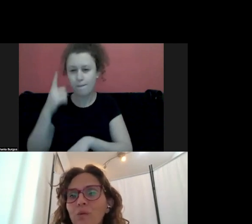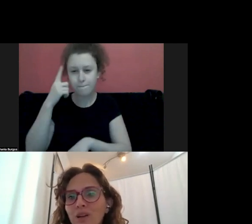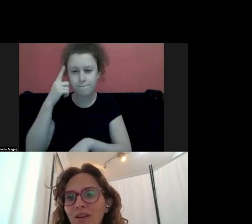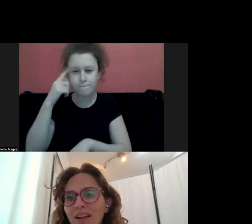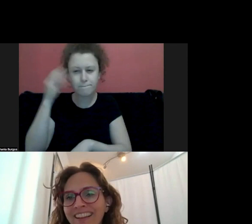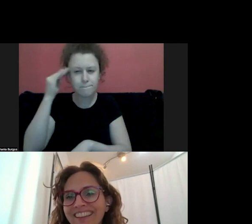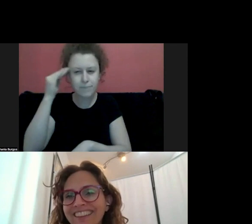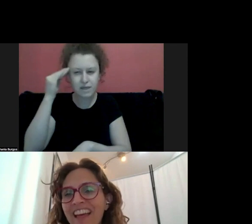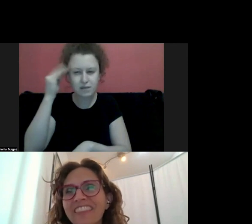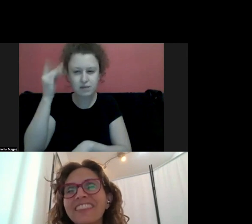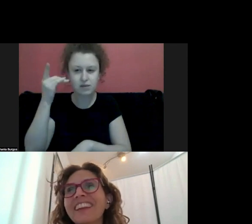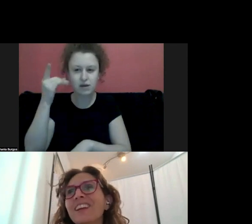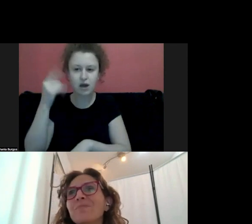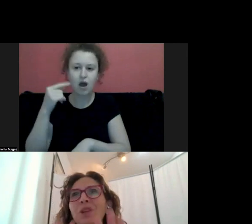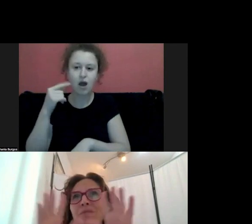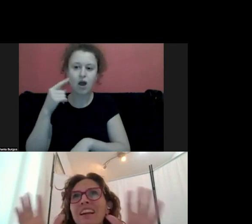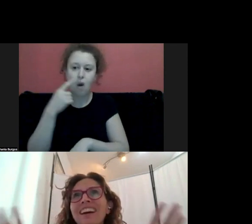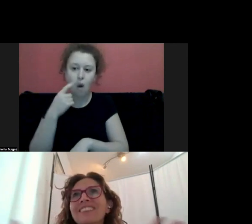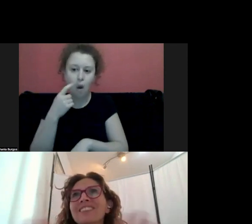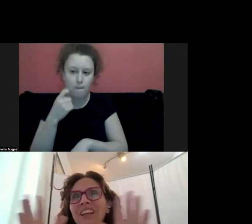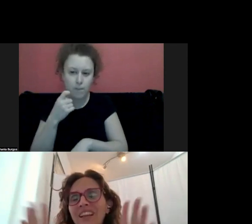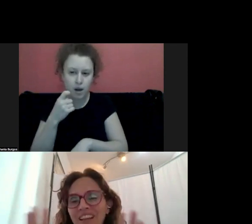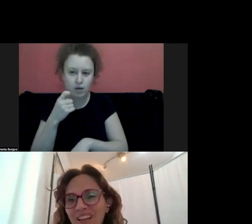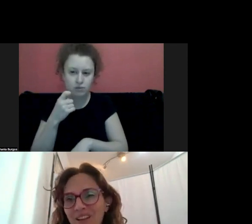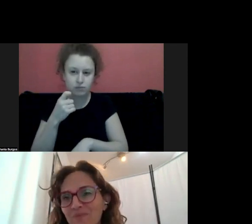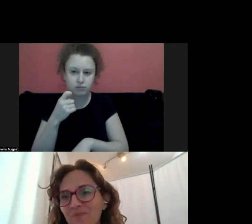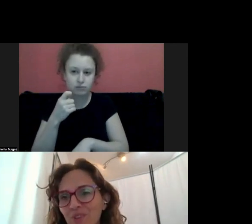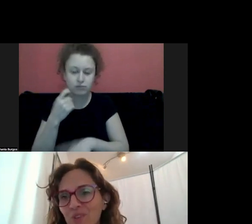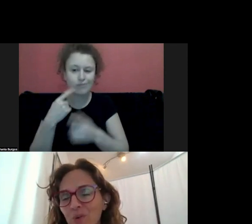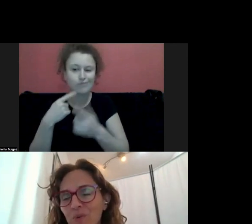no vamos a hablar de polémicas